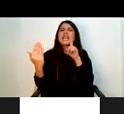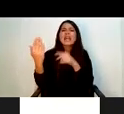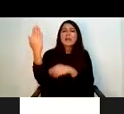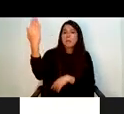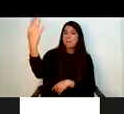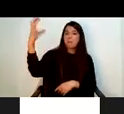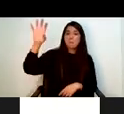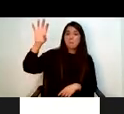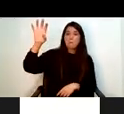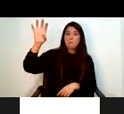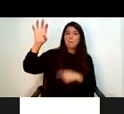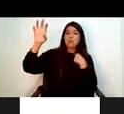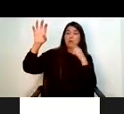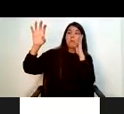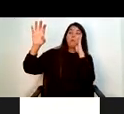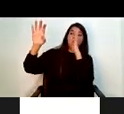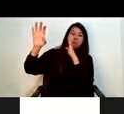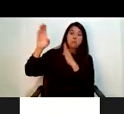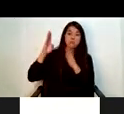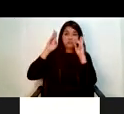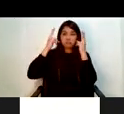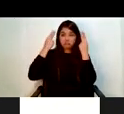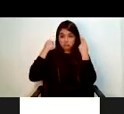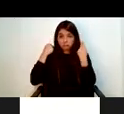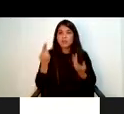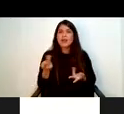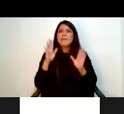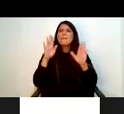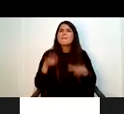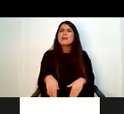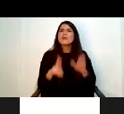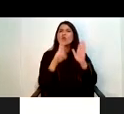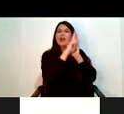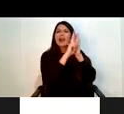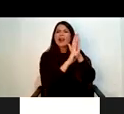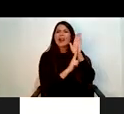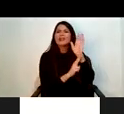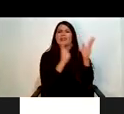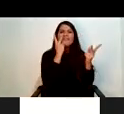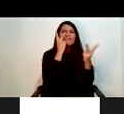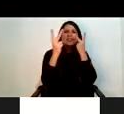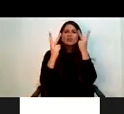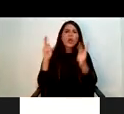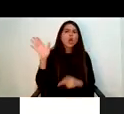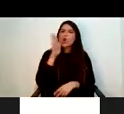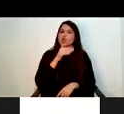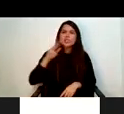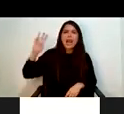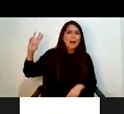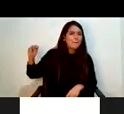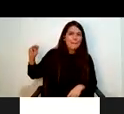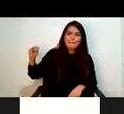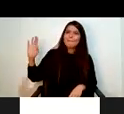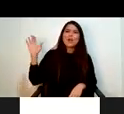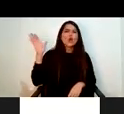la obedecemos. Lo mismo pasa con las reglas visuales. No está la mamá, no está el profesor, no está